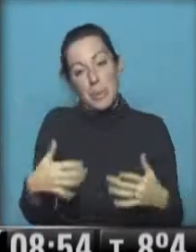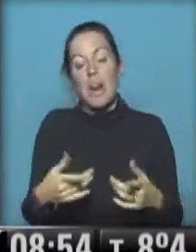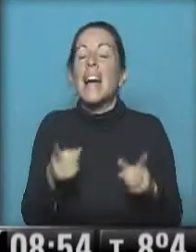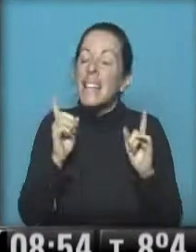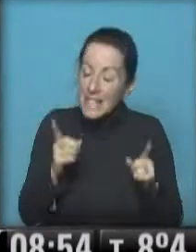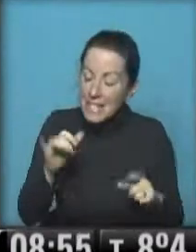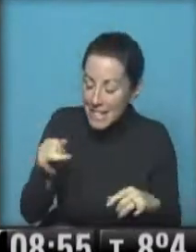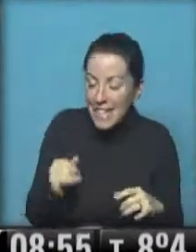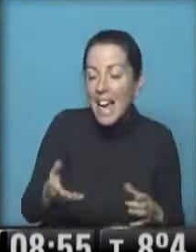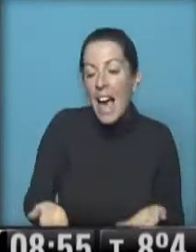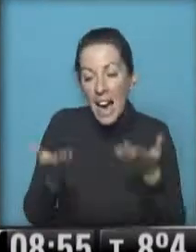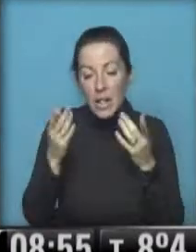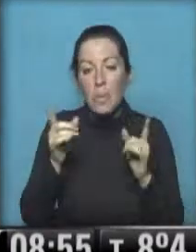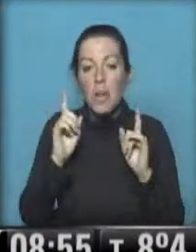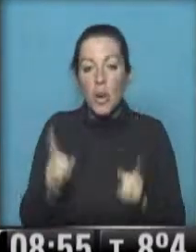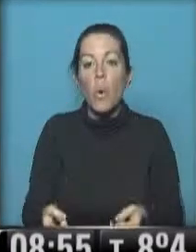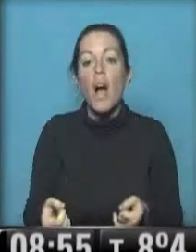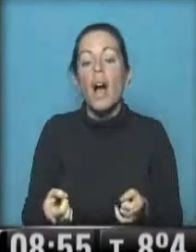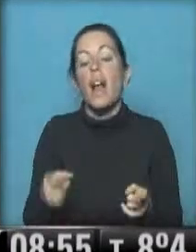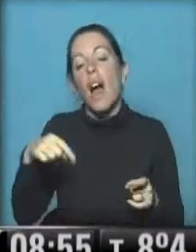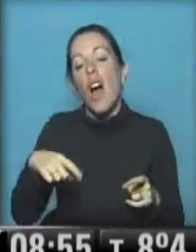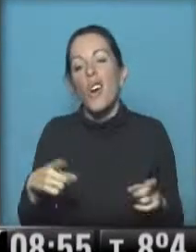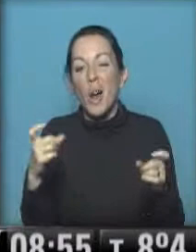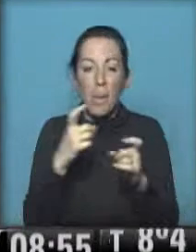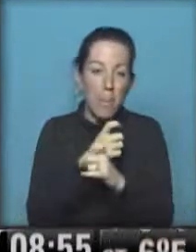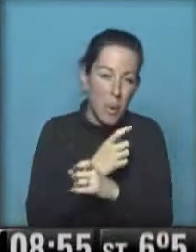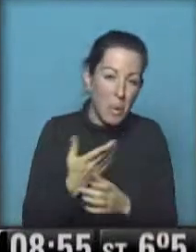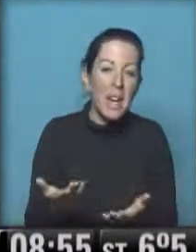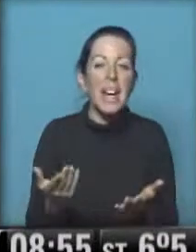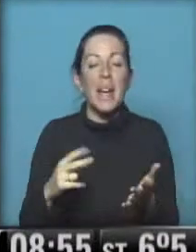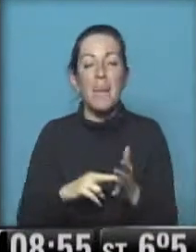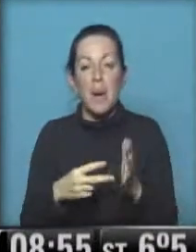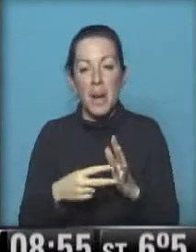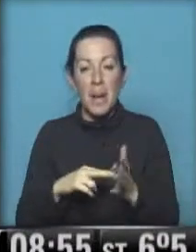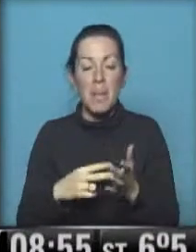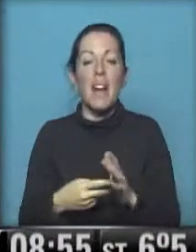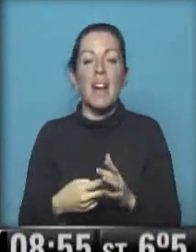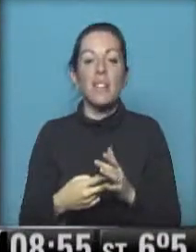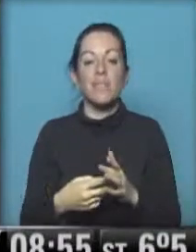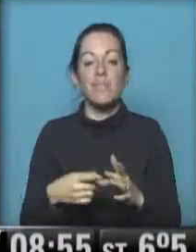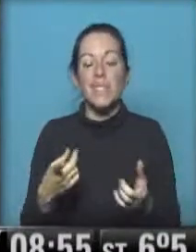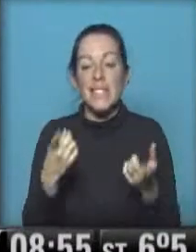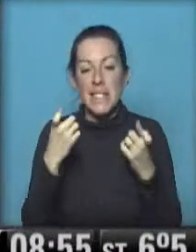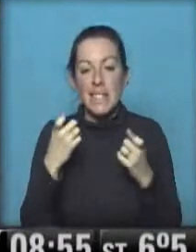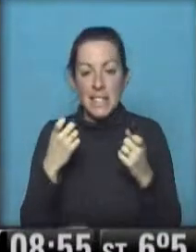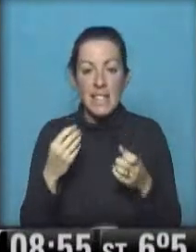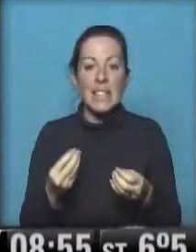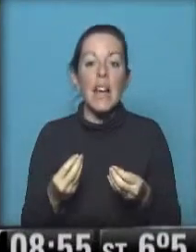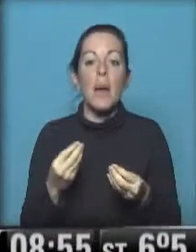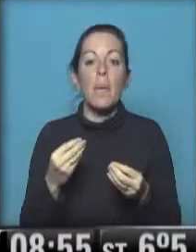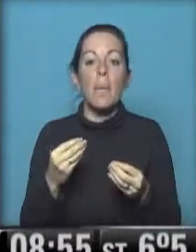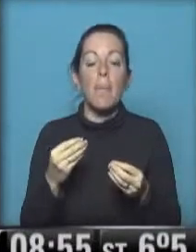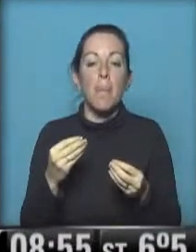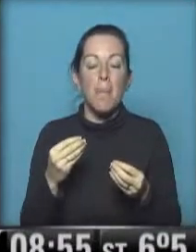una de las uno de los problemas de la una de las irregularidades del mercado laboral más difícil